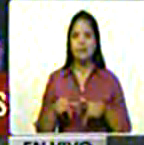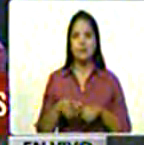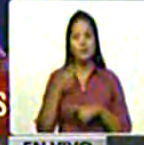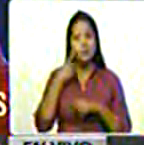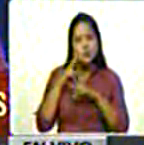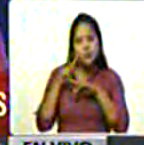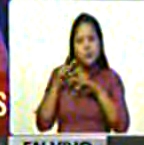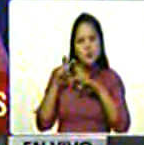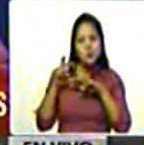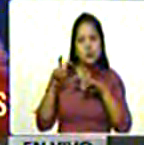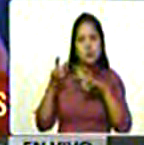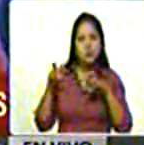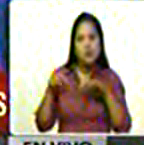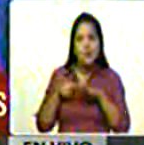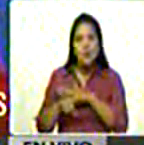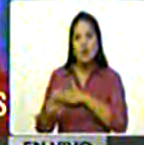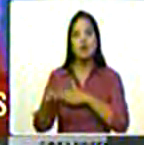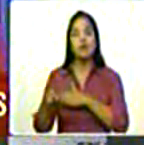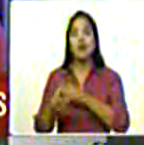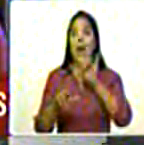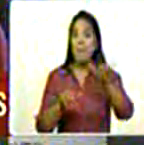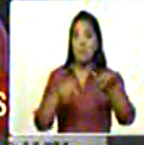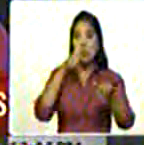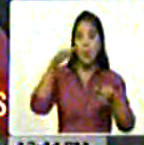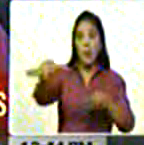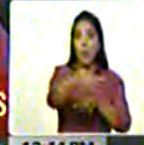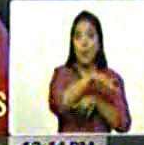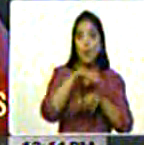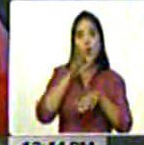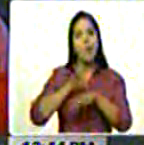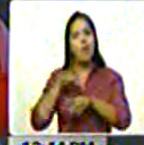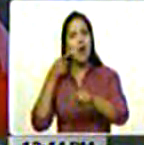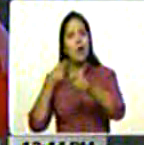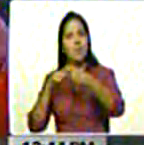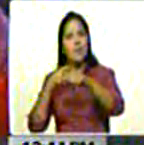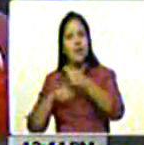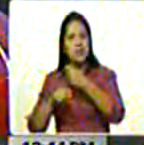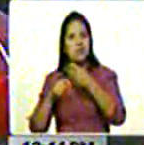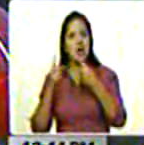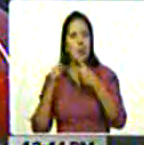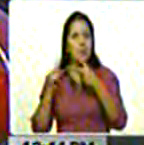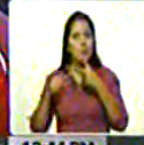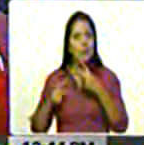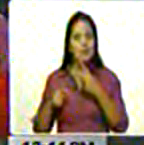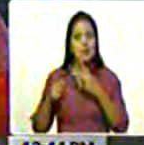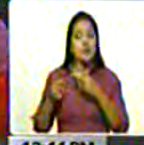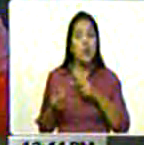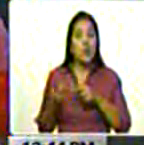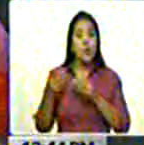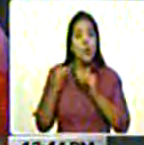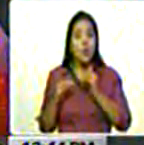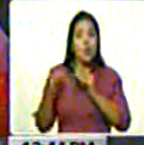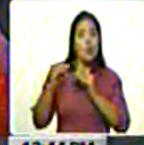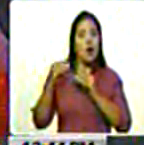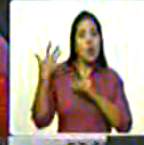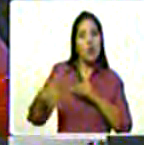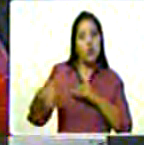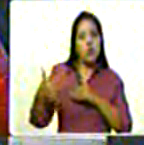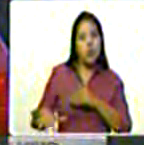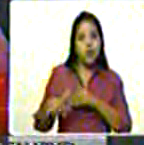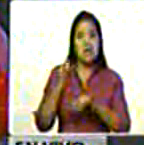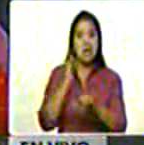de inteligencia, de las redes sociales, de la venta de productos con sobreprecio en páginas de